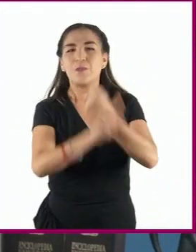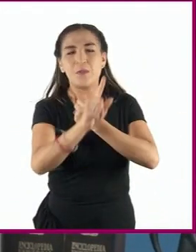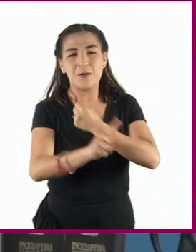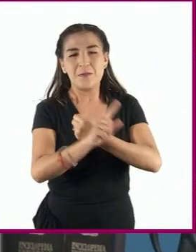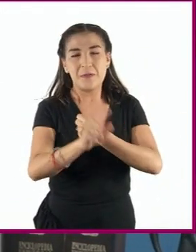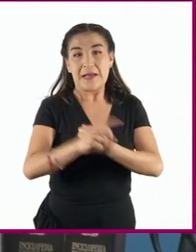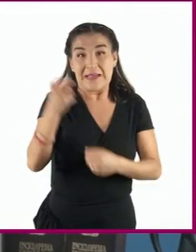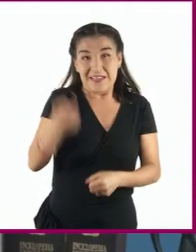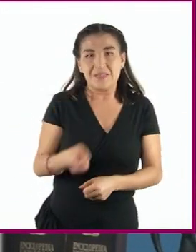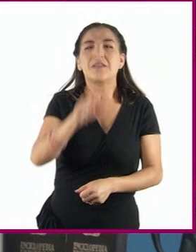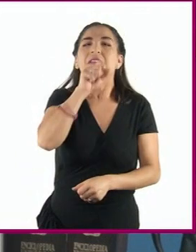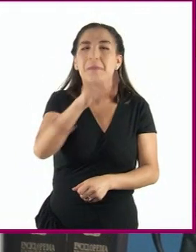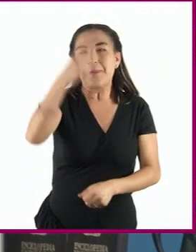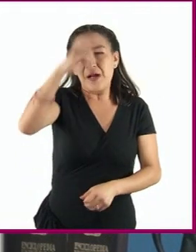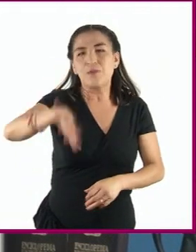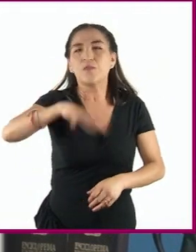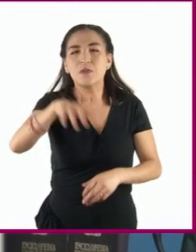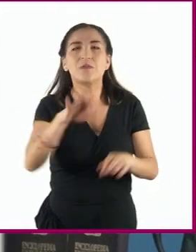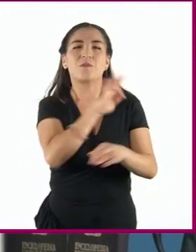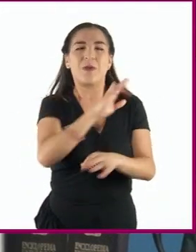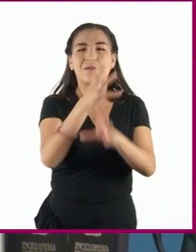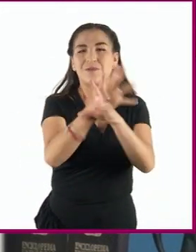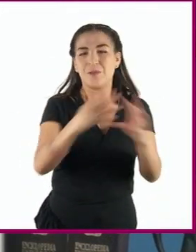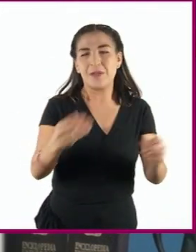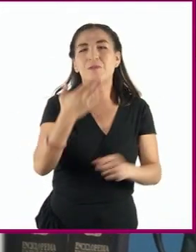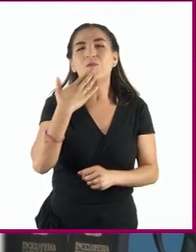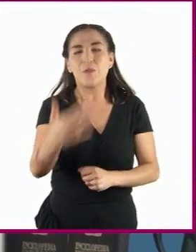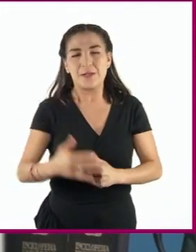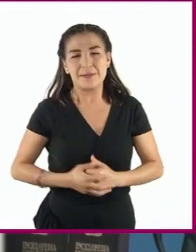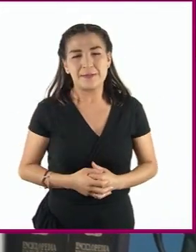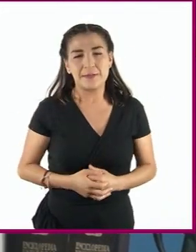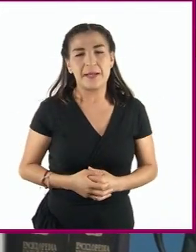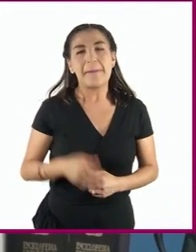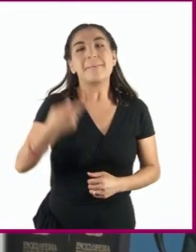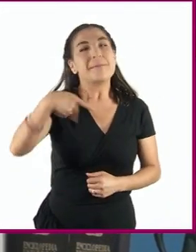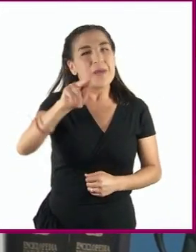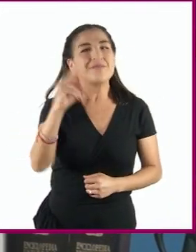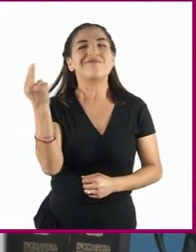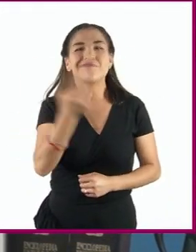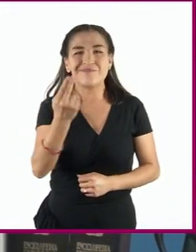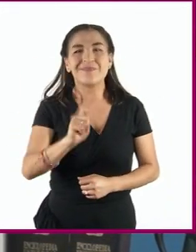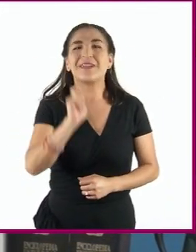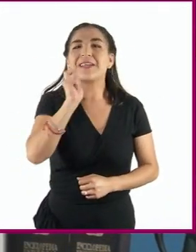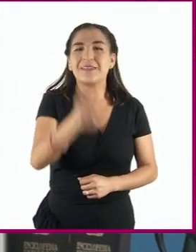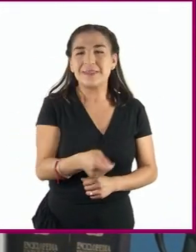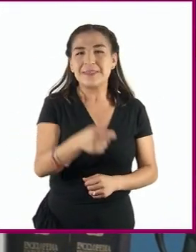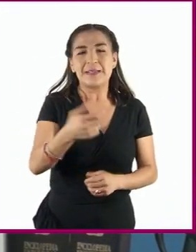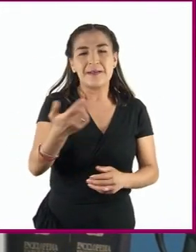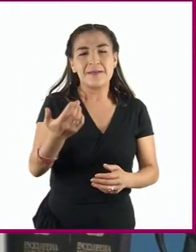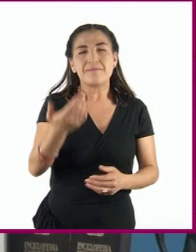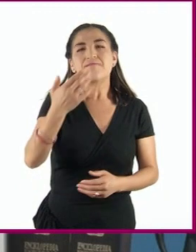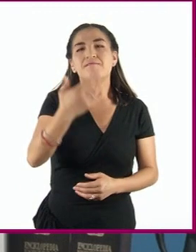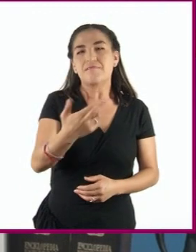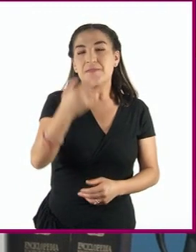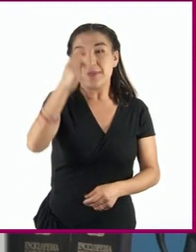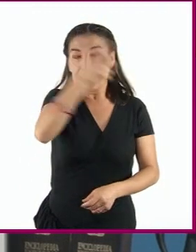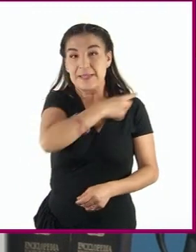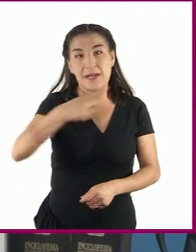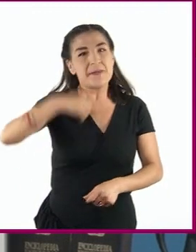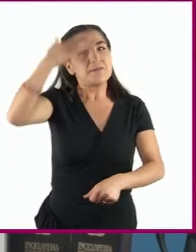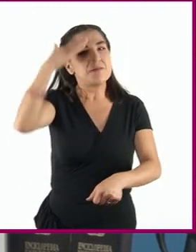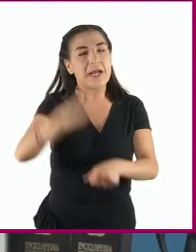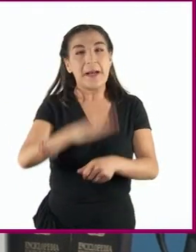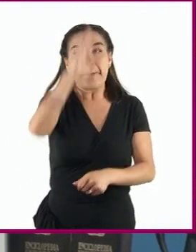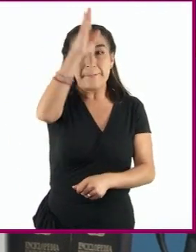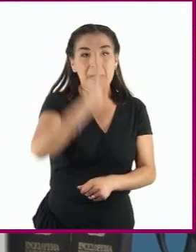que ésta nos invita a buscar soluciones. Sin embargo, es necesario tener muy en claro el papel del mediador para